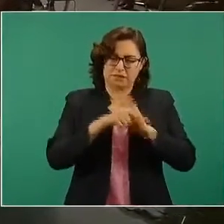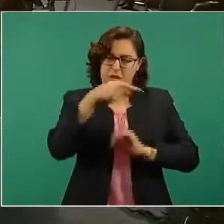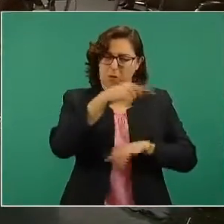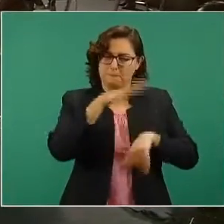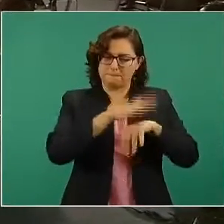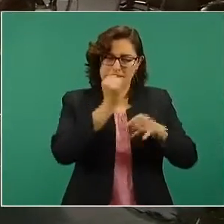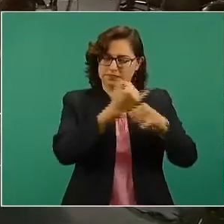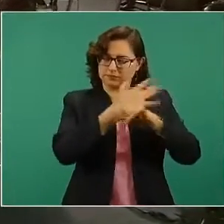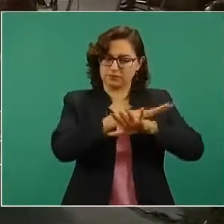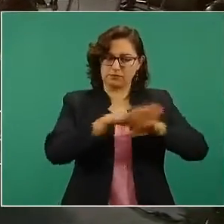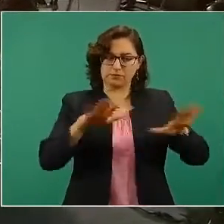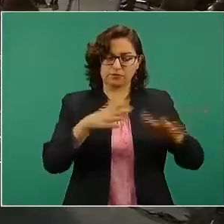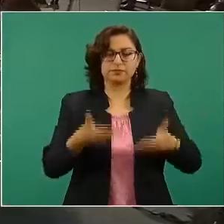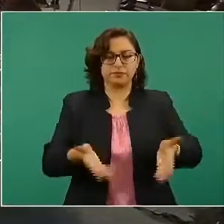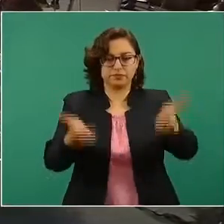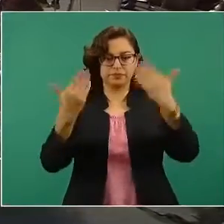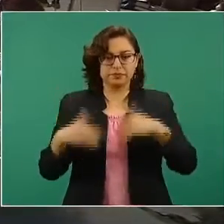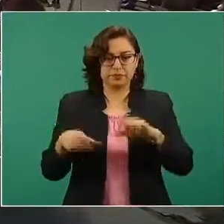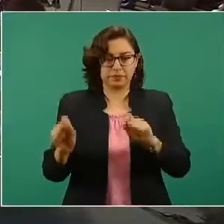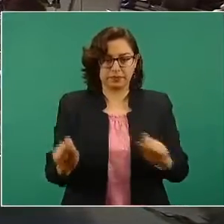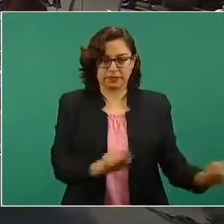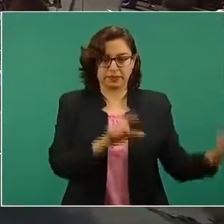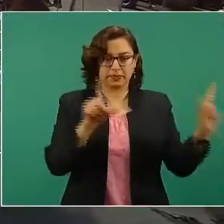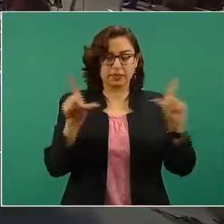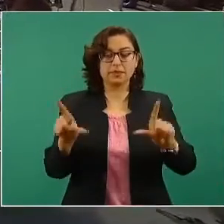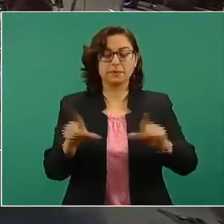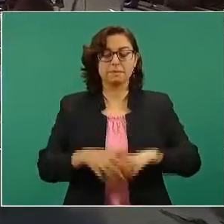presentación. Podemos pasar a la primera lámina.